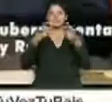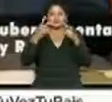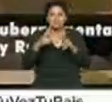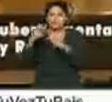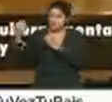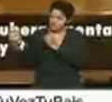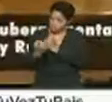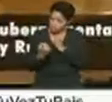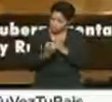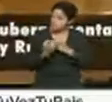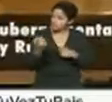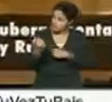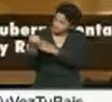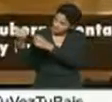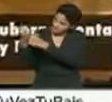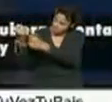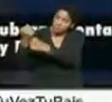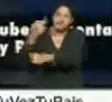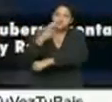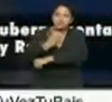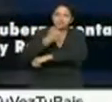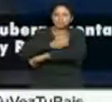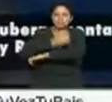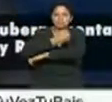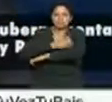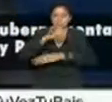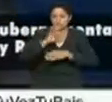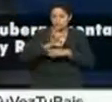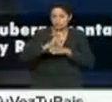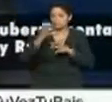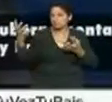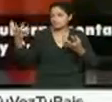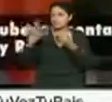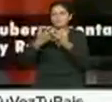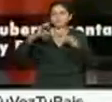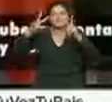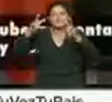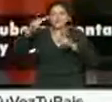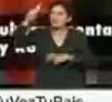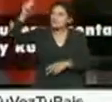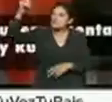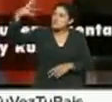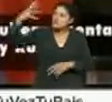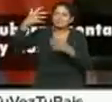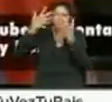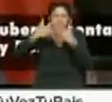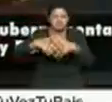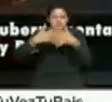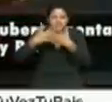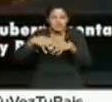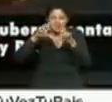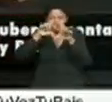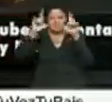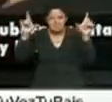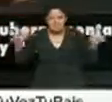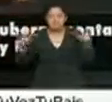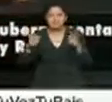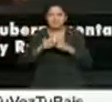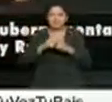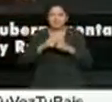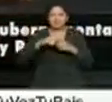naciones han avanzado significativamente en proyectos en el área energética, industrial, farmacéutica,